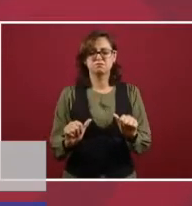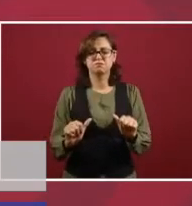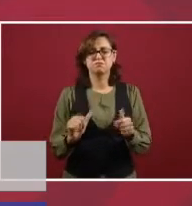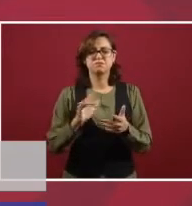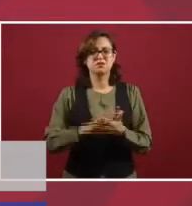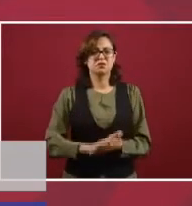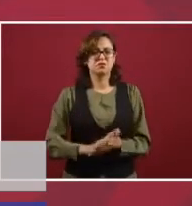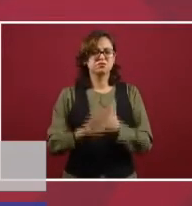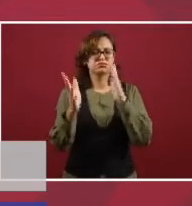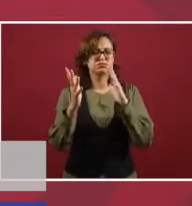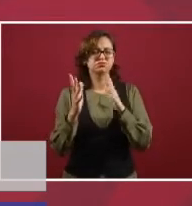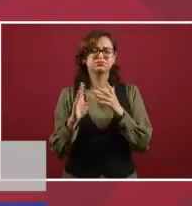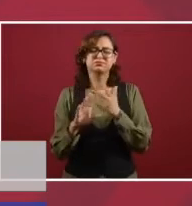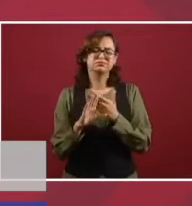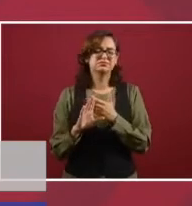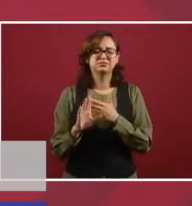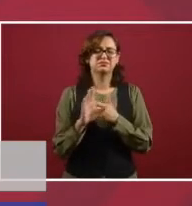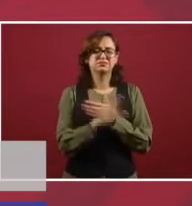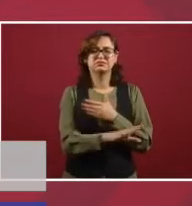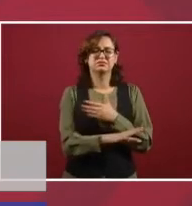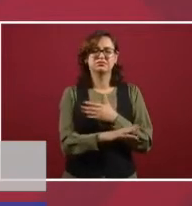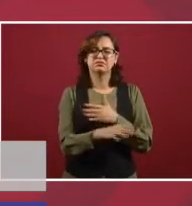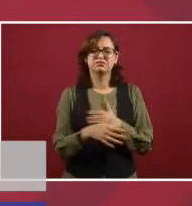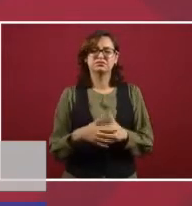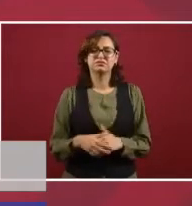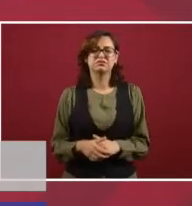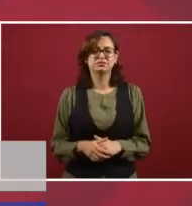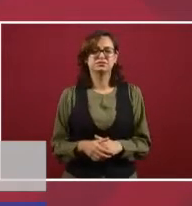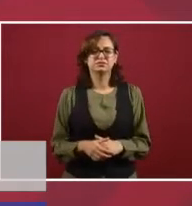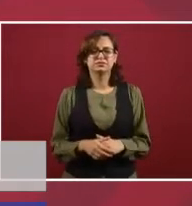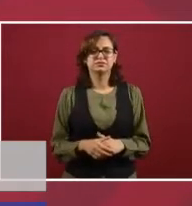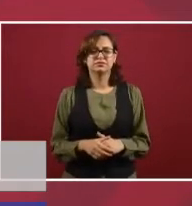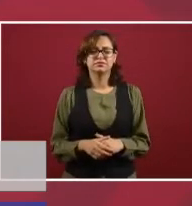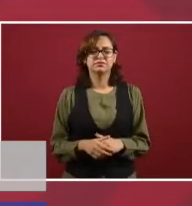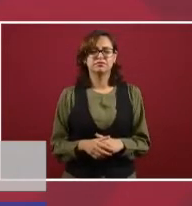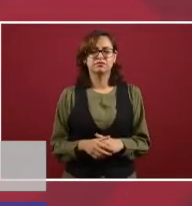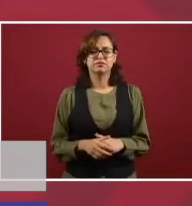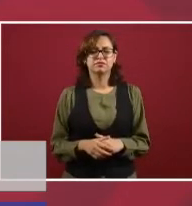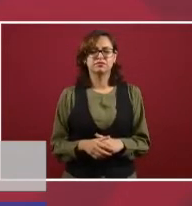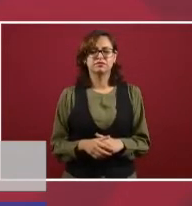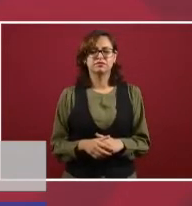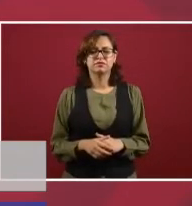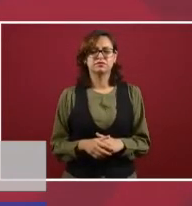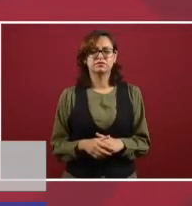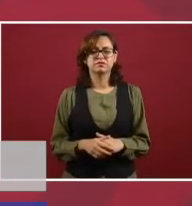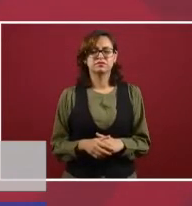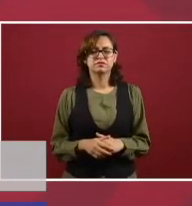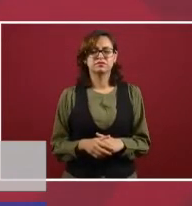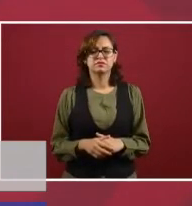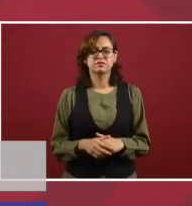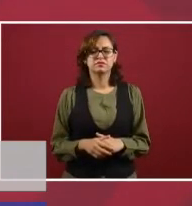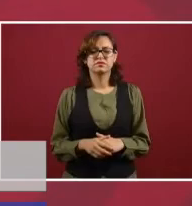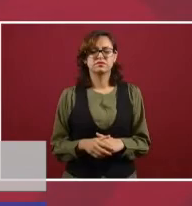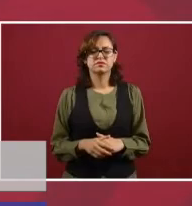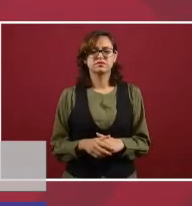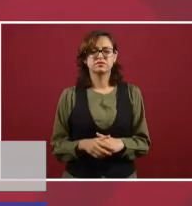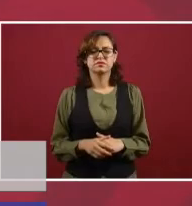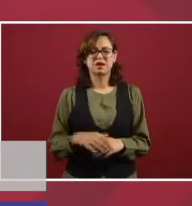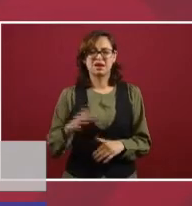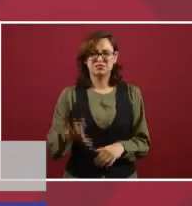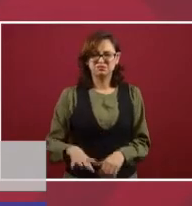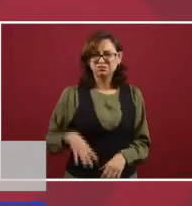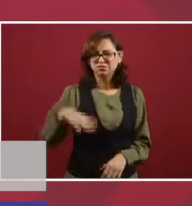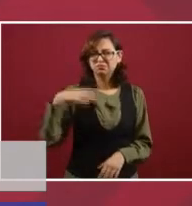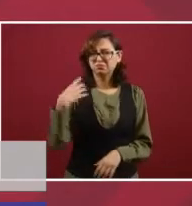no generar ninguna inestabilidad por nerviosismo. Vale más que sobre y no falte, comentó el presidente. Recalcó también que se cuenta con